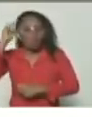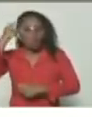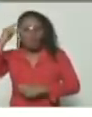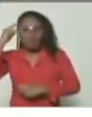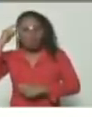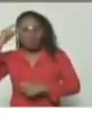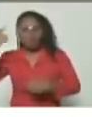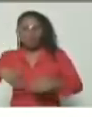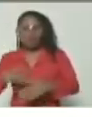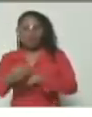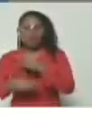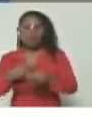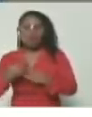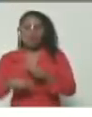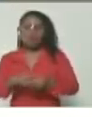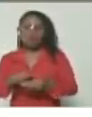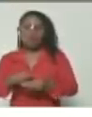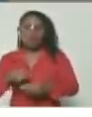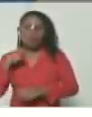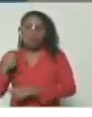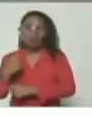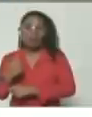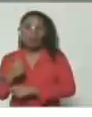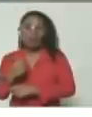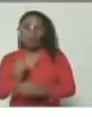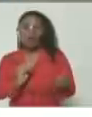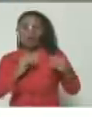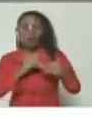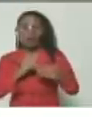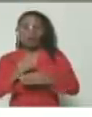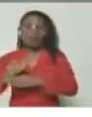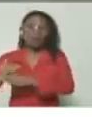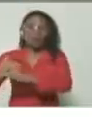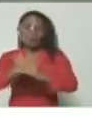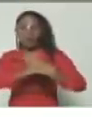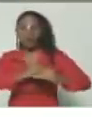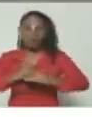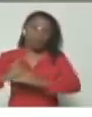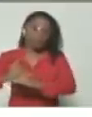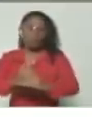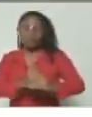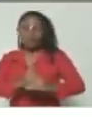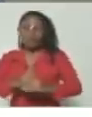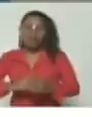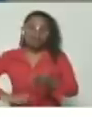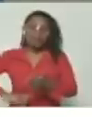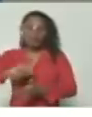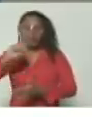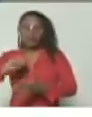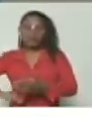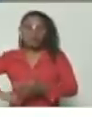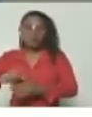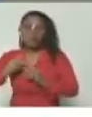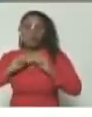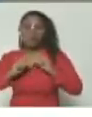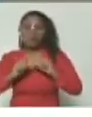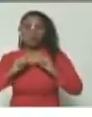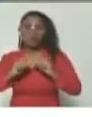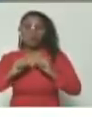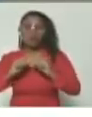hace para pagar los contratos colectivos, seguir firmando los contratos colectivos y seguir